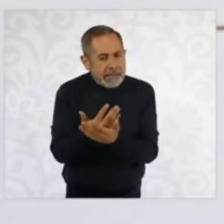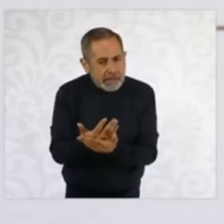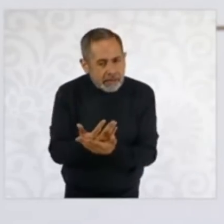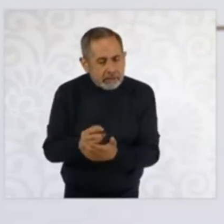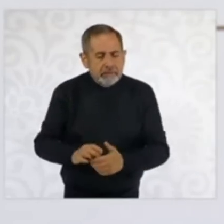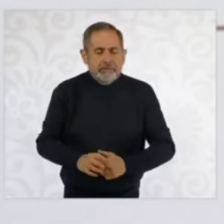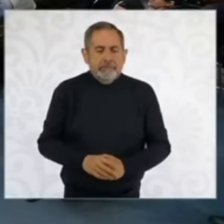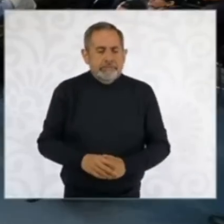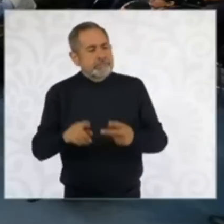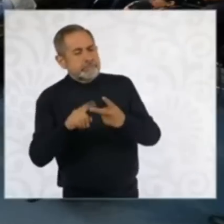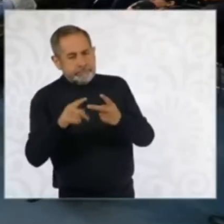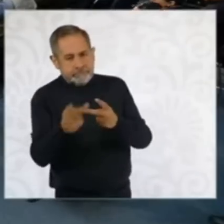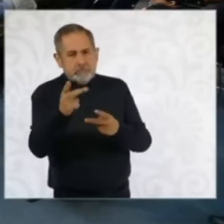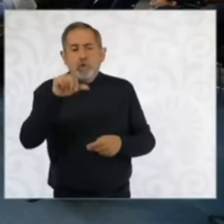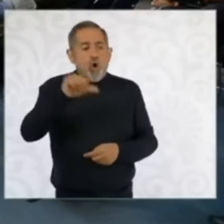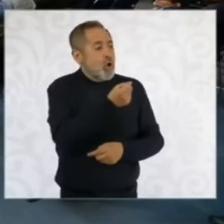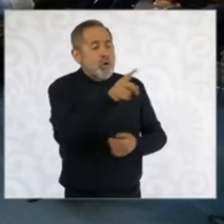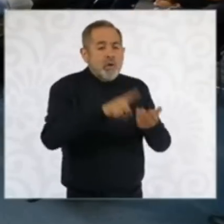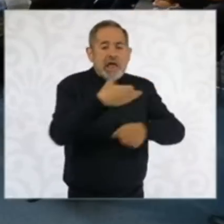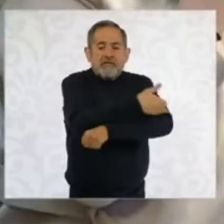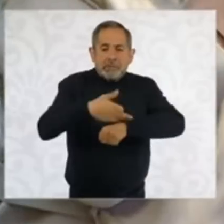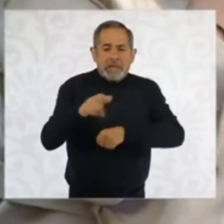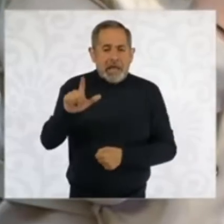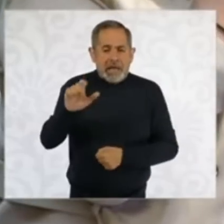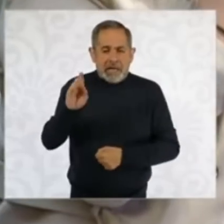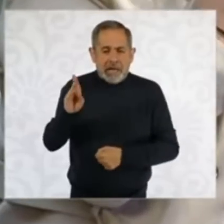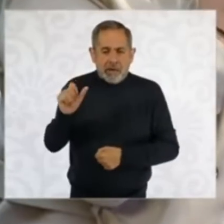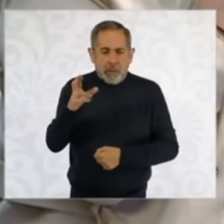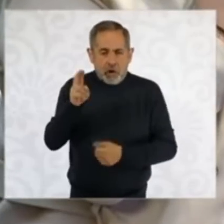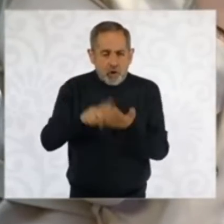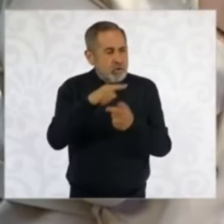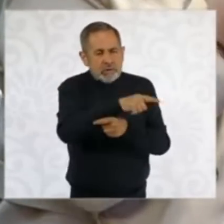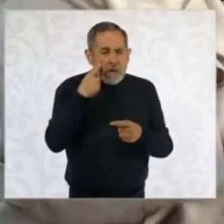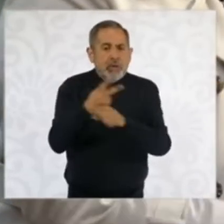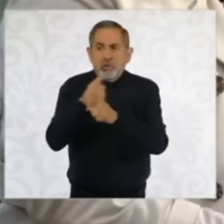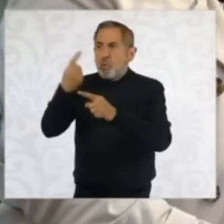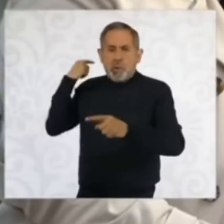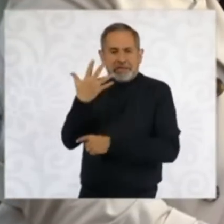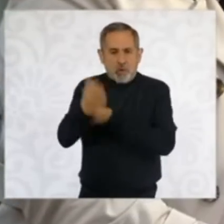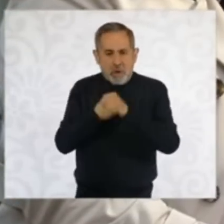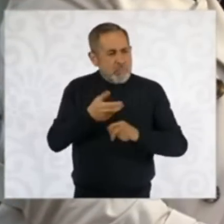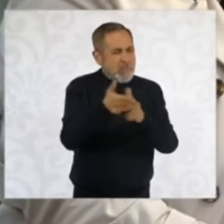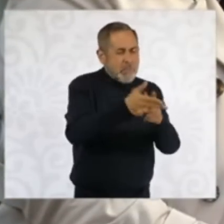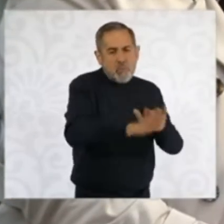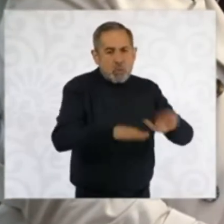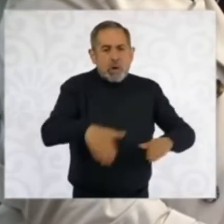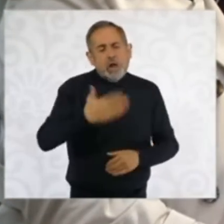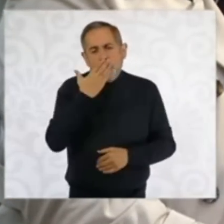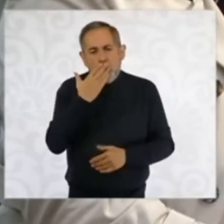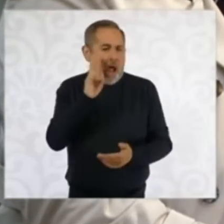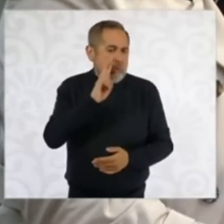segunda pregunta. El día de hoy se manifiestan integrantes de la familia Levarón. Saber si a 5 años de esta masacre que sucedió en Sonora